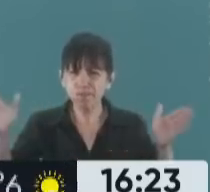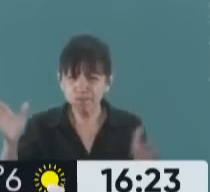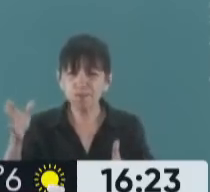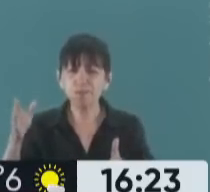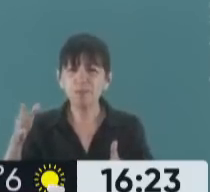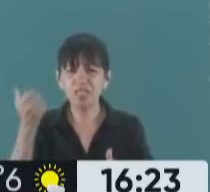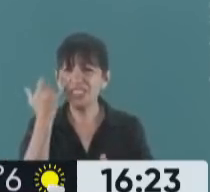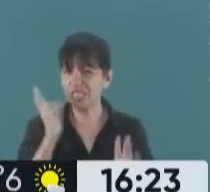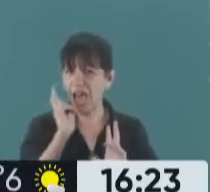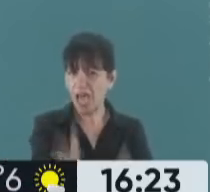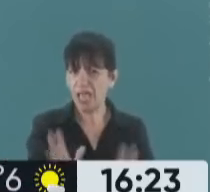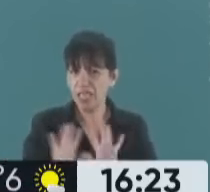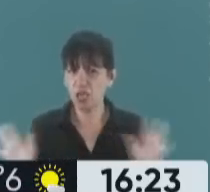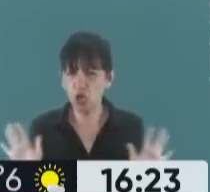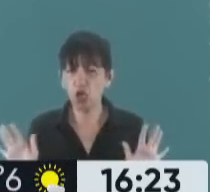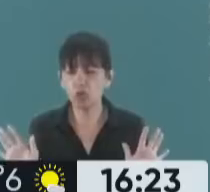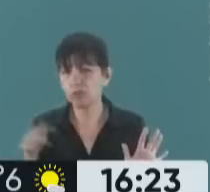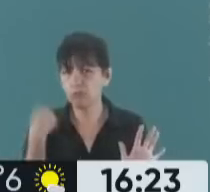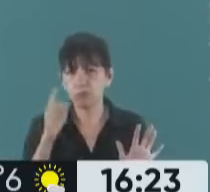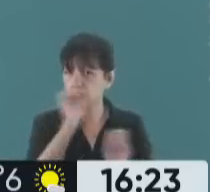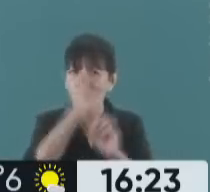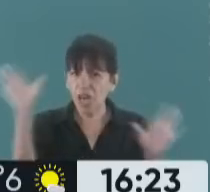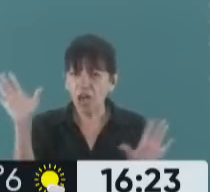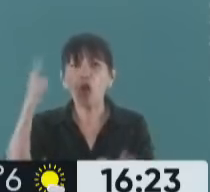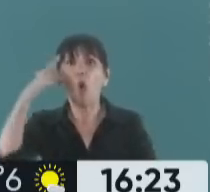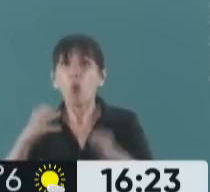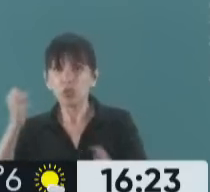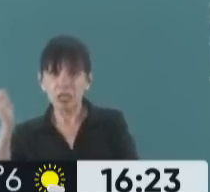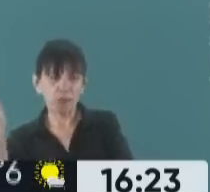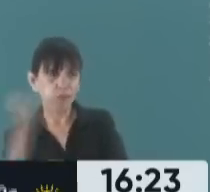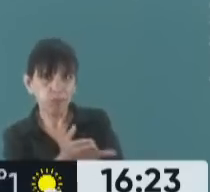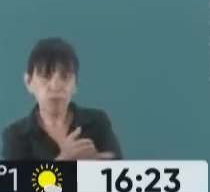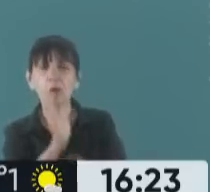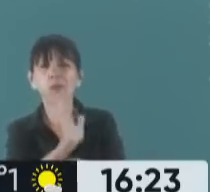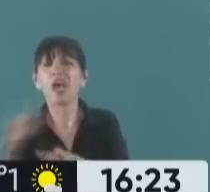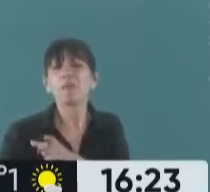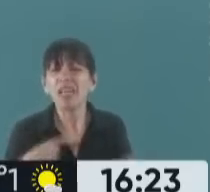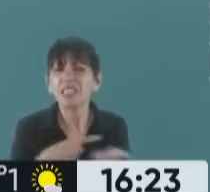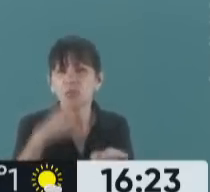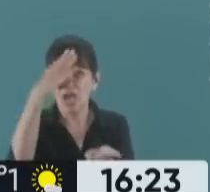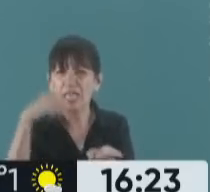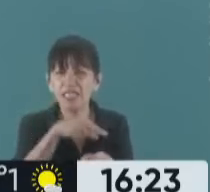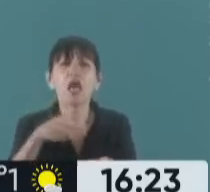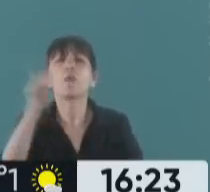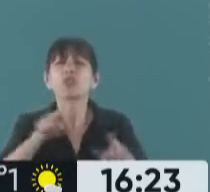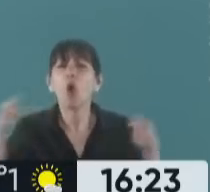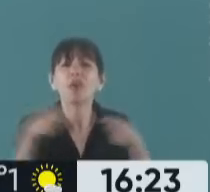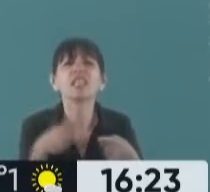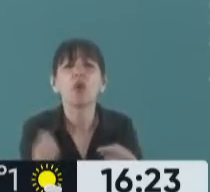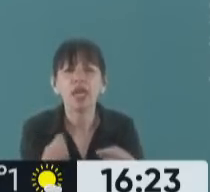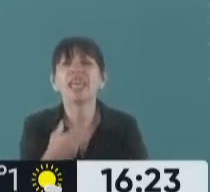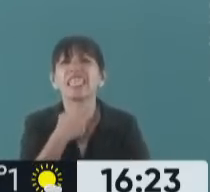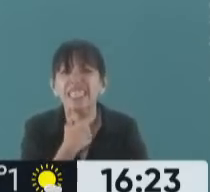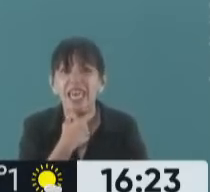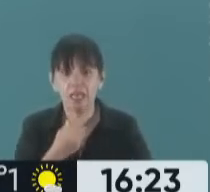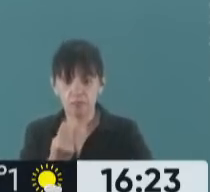de sesiones, y está claro lo que estamos diciendo, que es que esa sentencia y todas las causas de persecución a Cristina Fernández de Kirchner buscan sacarla de la escena